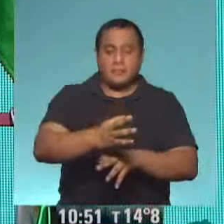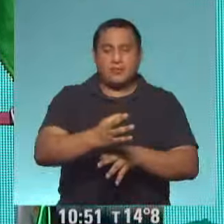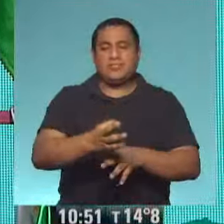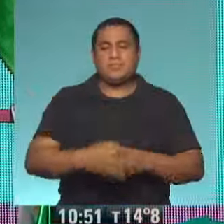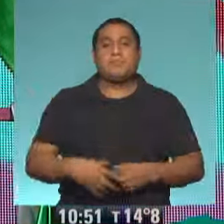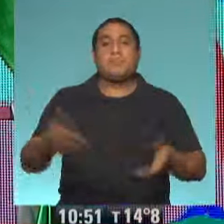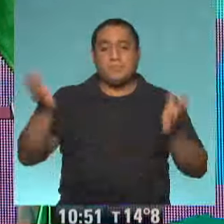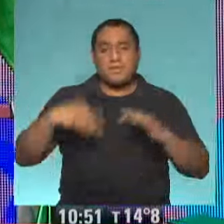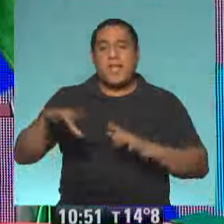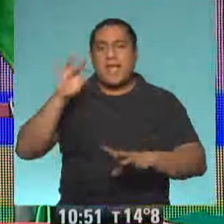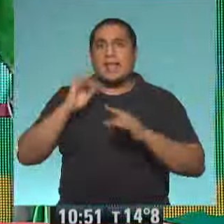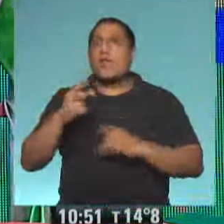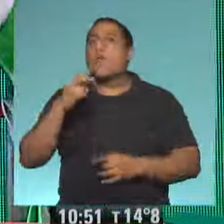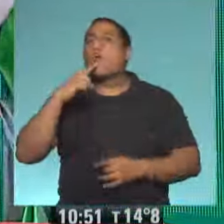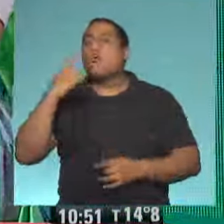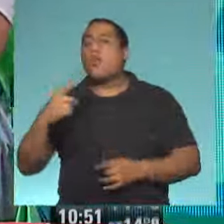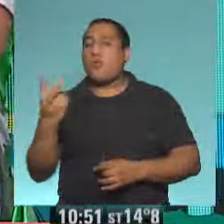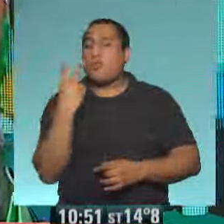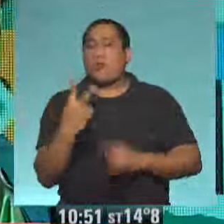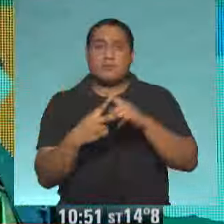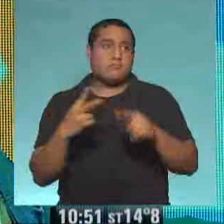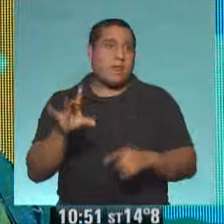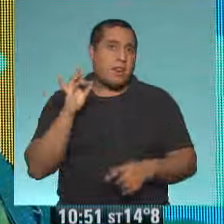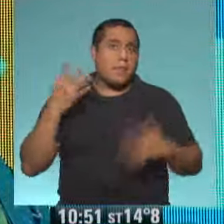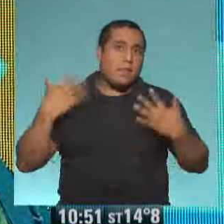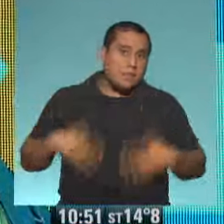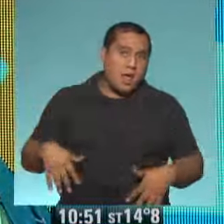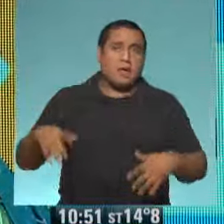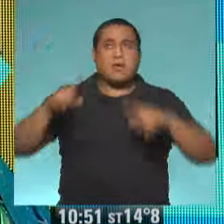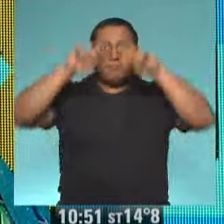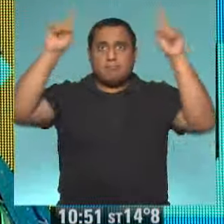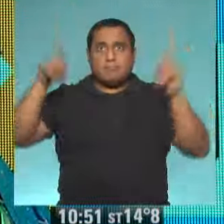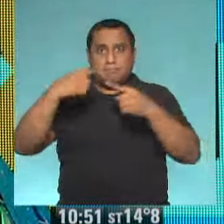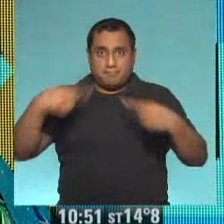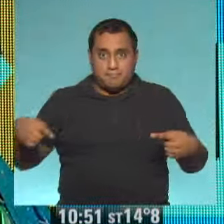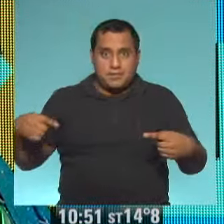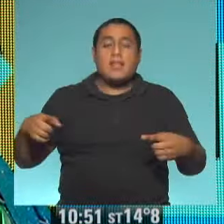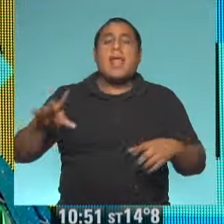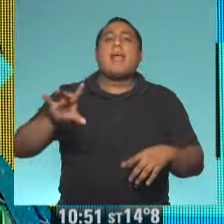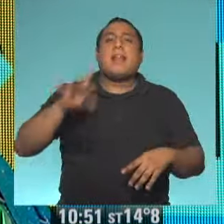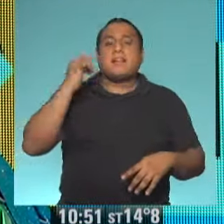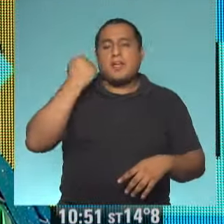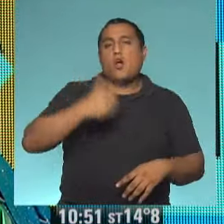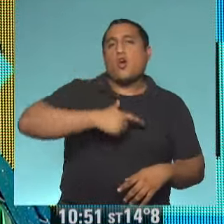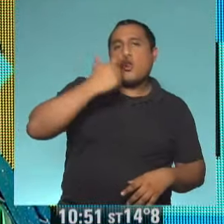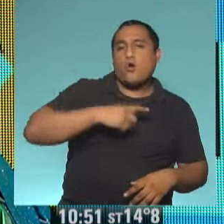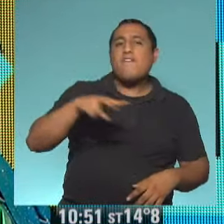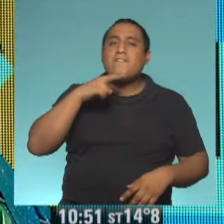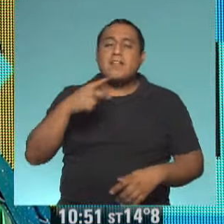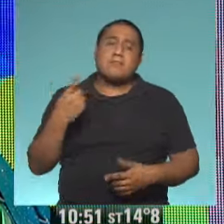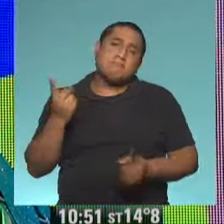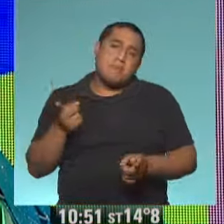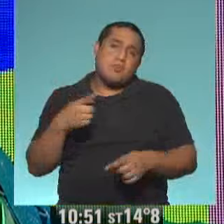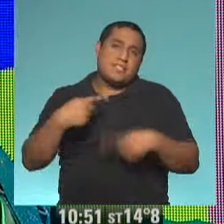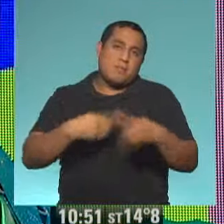La murga de Seguimos Educando. Elegir dos colores para los trajes y el estandarte, ya los tenemos. Dijimos que íbamos a hacerlos rojo y verde por Seguimos Educando.